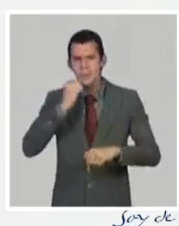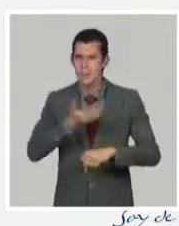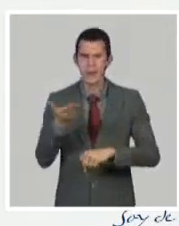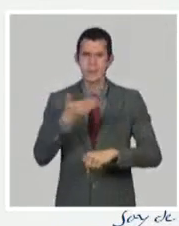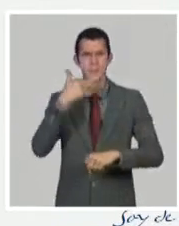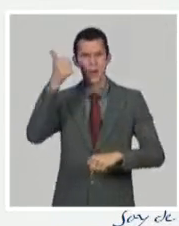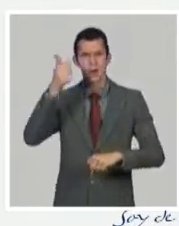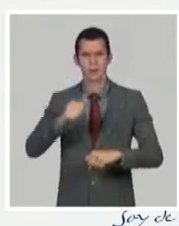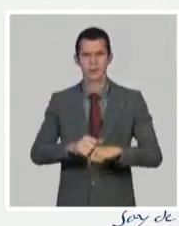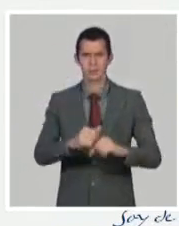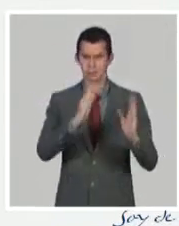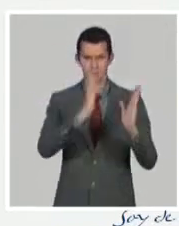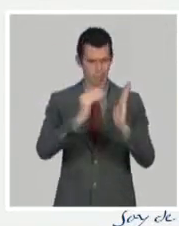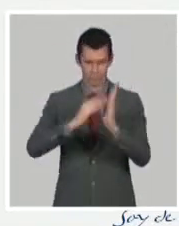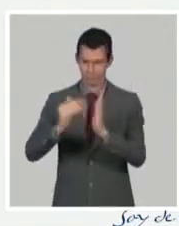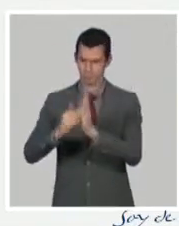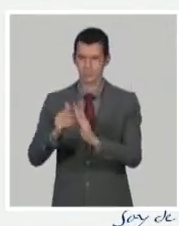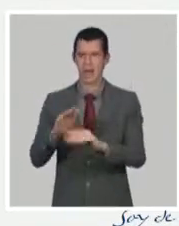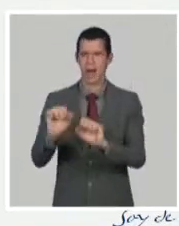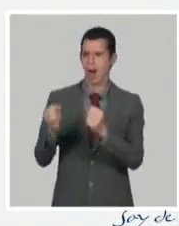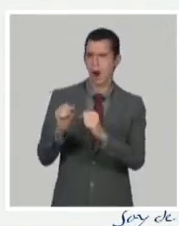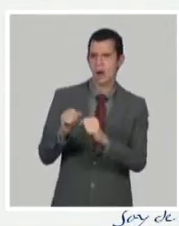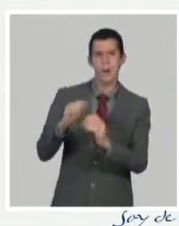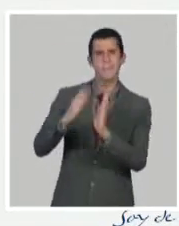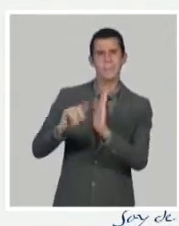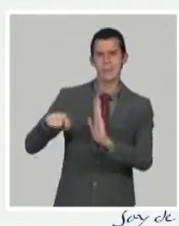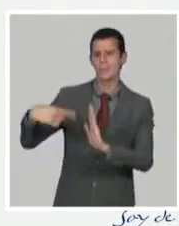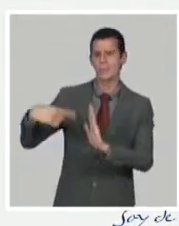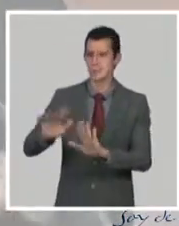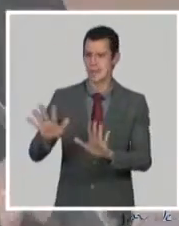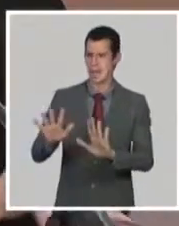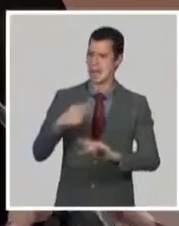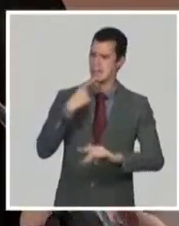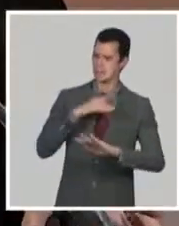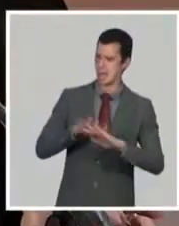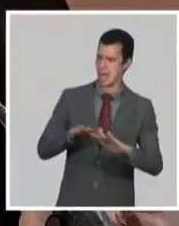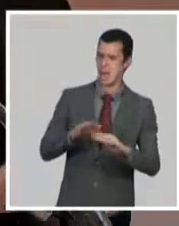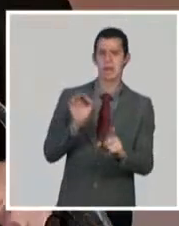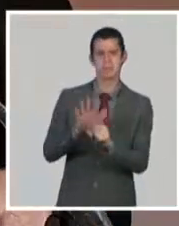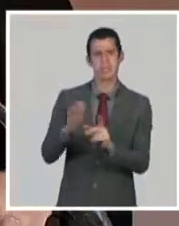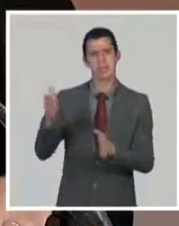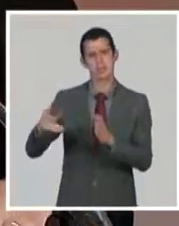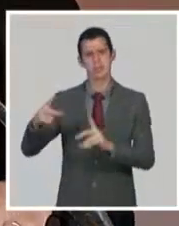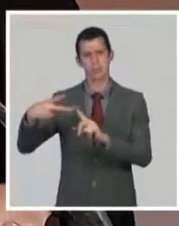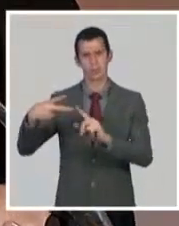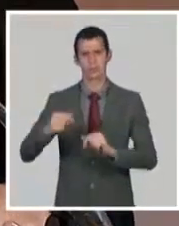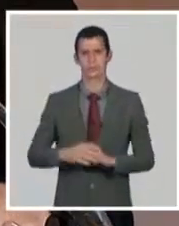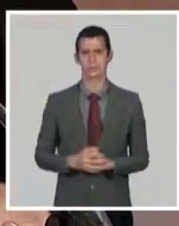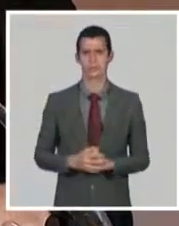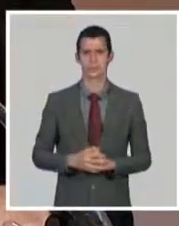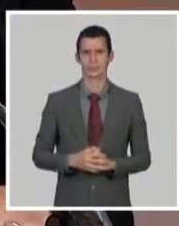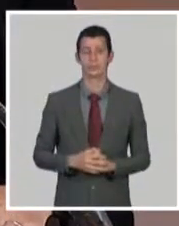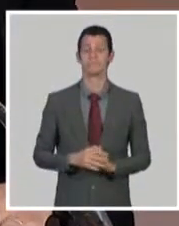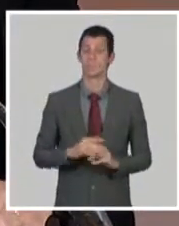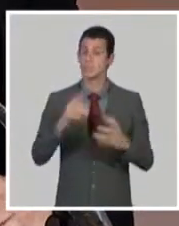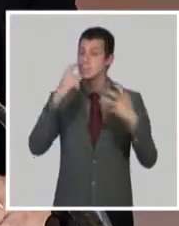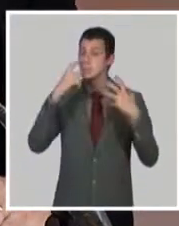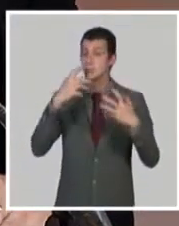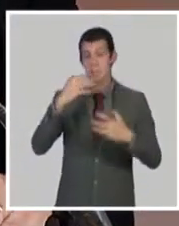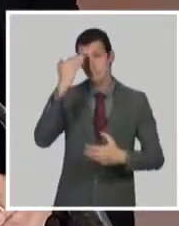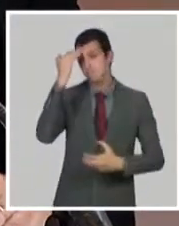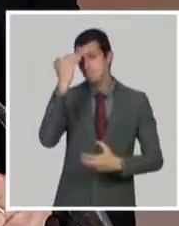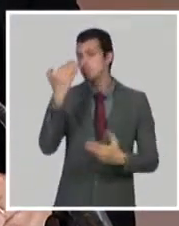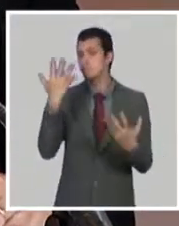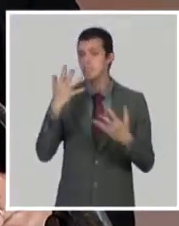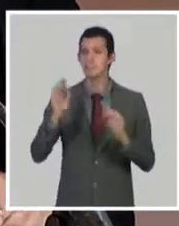propio Santiago de Cuba, con el Saturnino Lora, con sus autoridades que realmente han apoyado mucho esta investigación. Bueno, nos estábamos